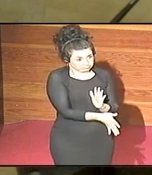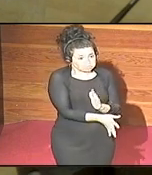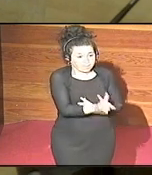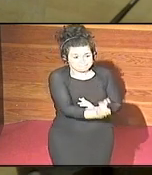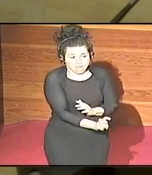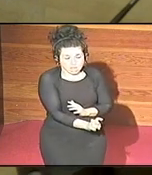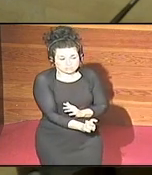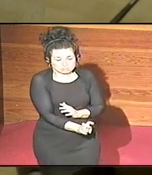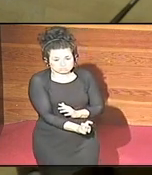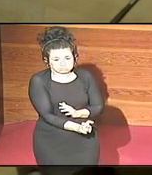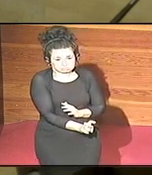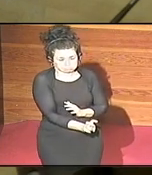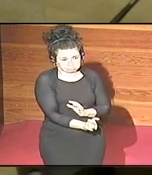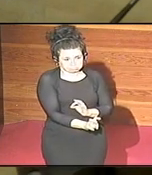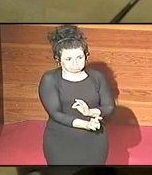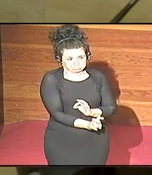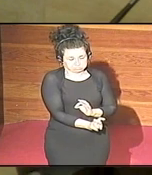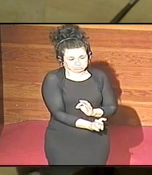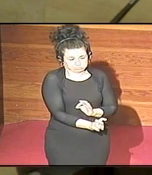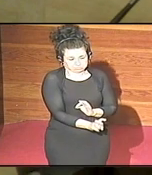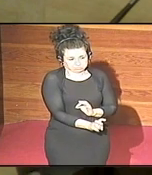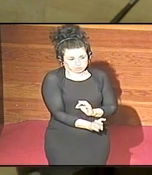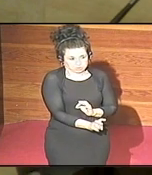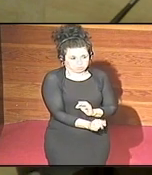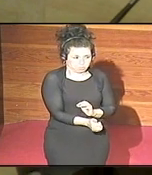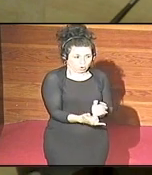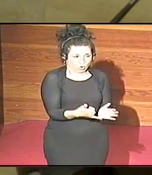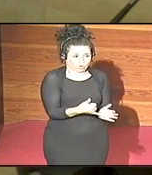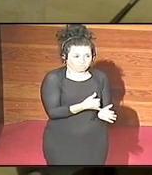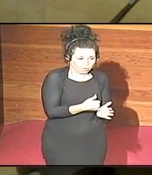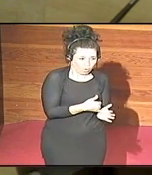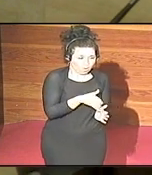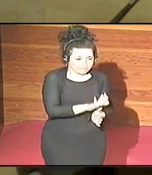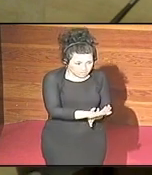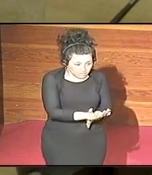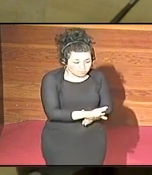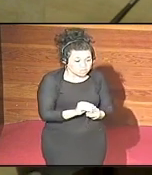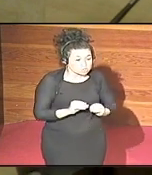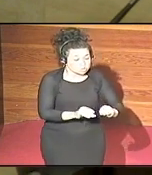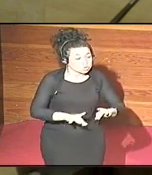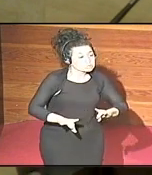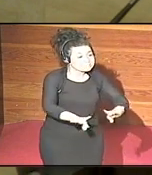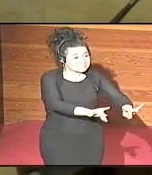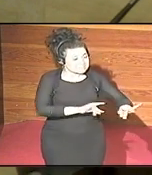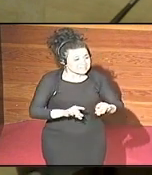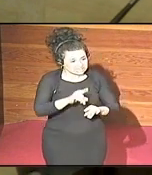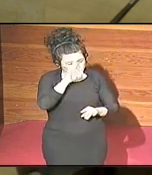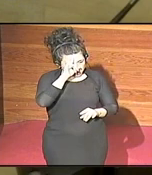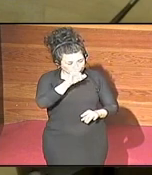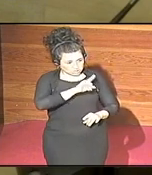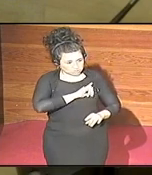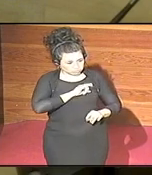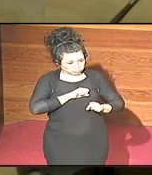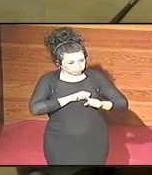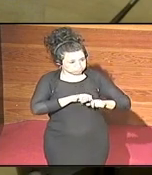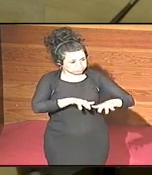válido, que se aguanta así por los pelos, pero es válido, es su territorio, puede desplegar sus